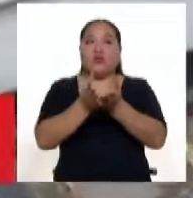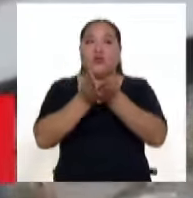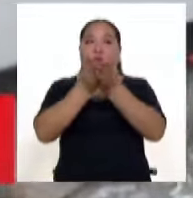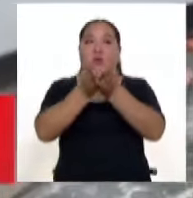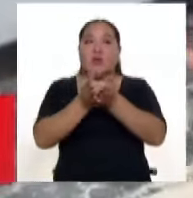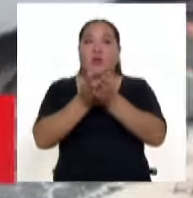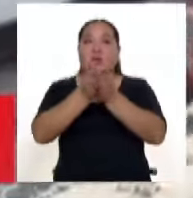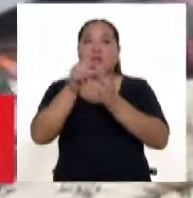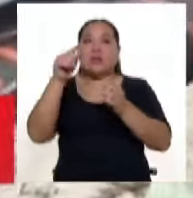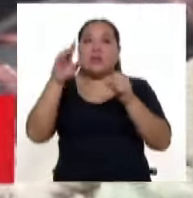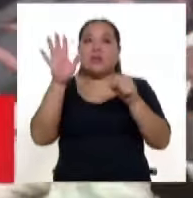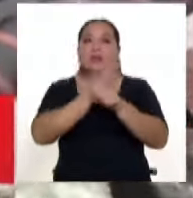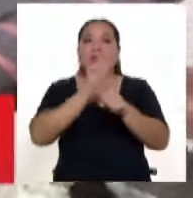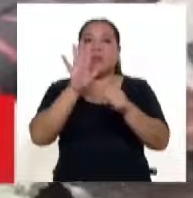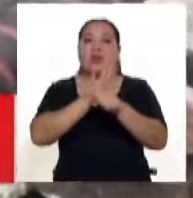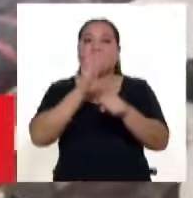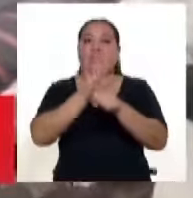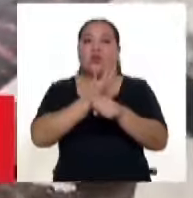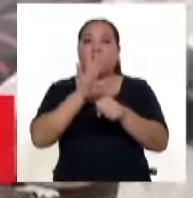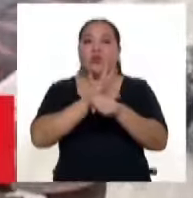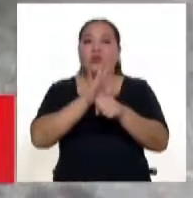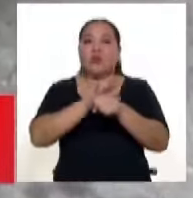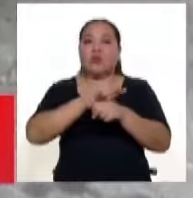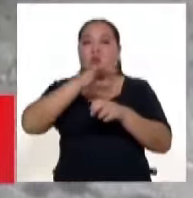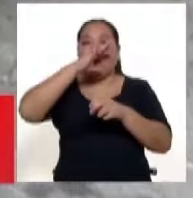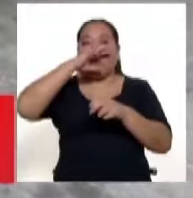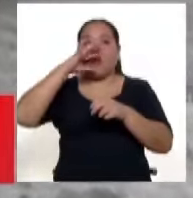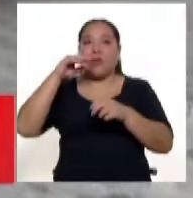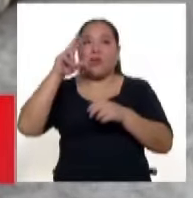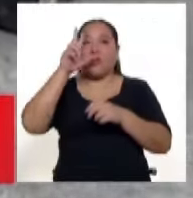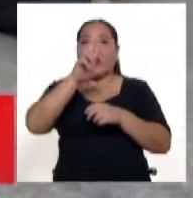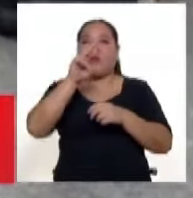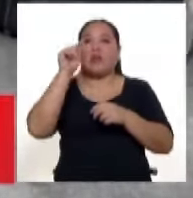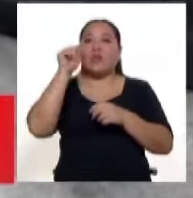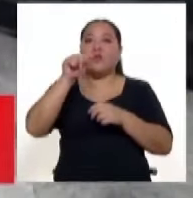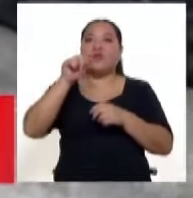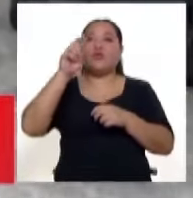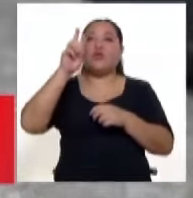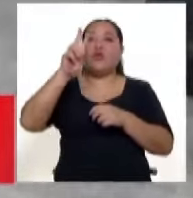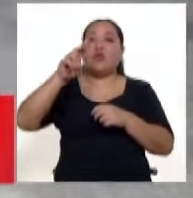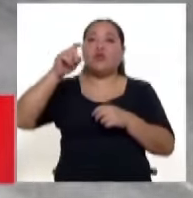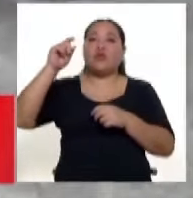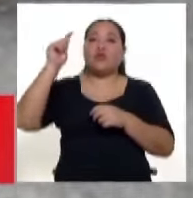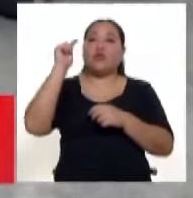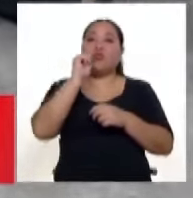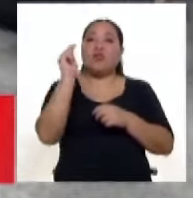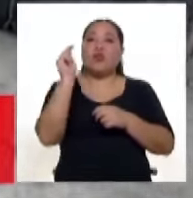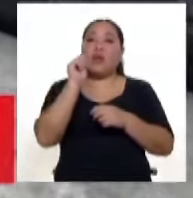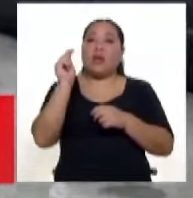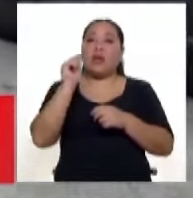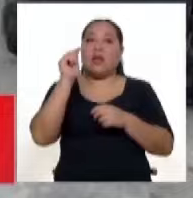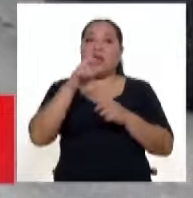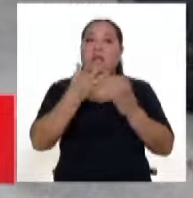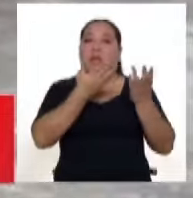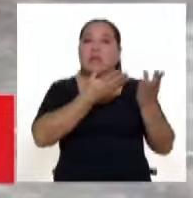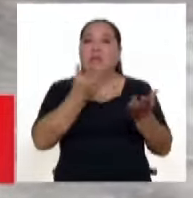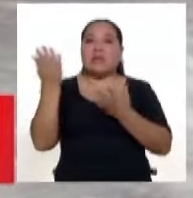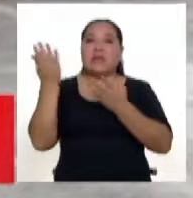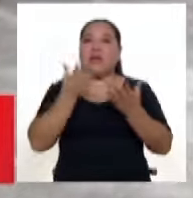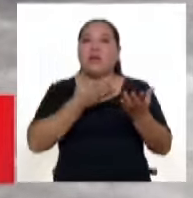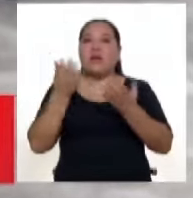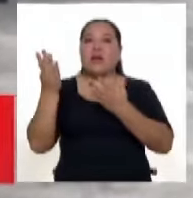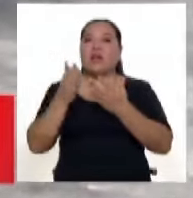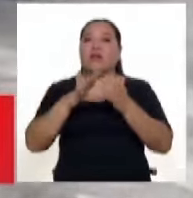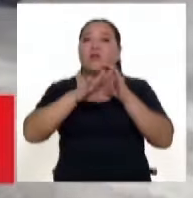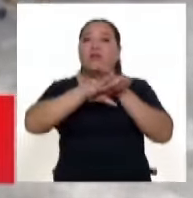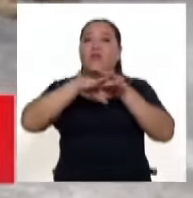uno de ellos había 3.2 toneladas de contenido ilícito que pretendía ser trasladado fuera del país